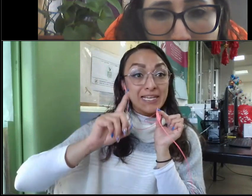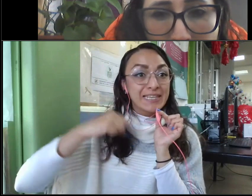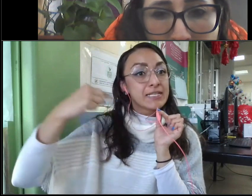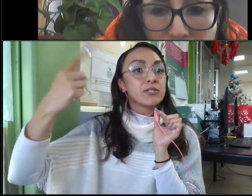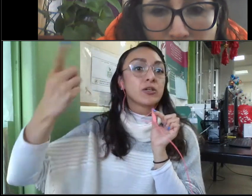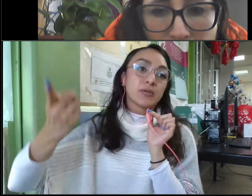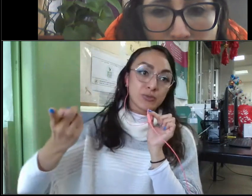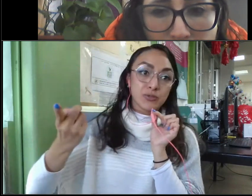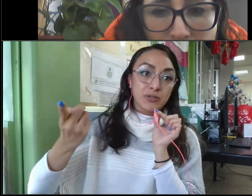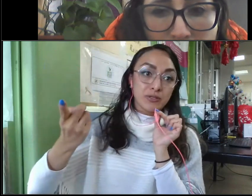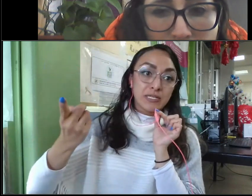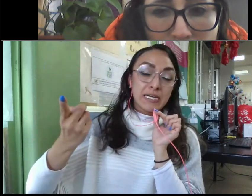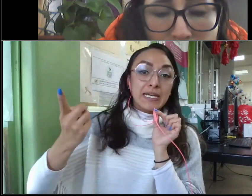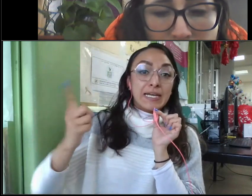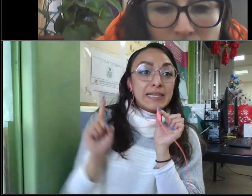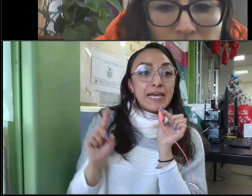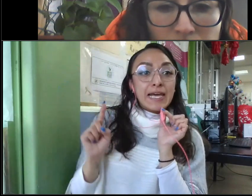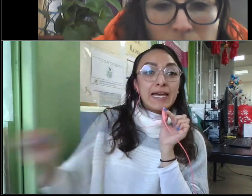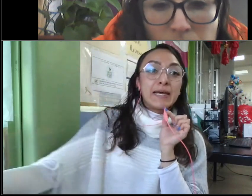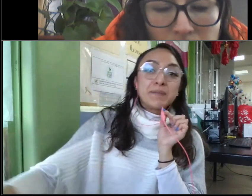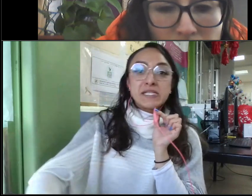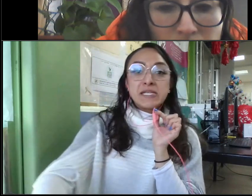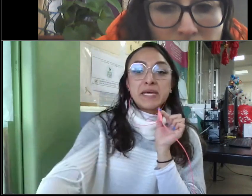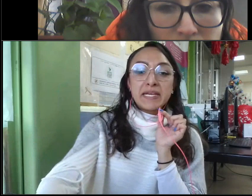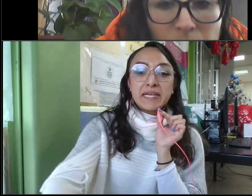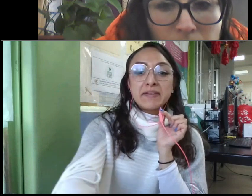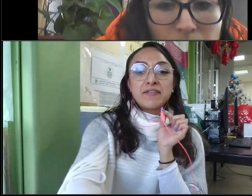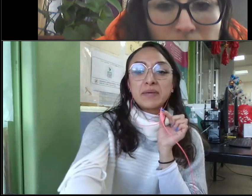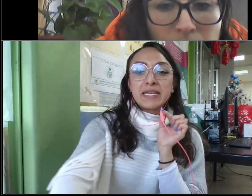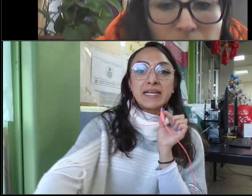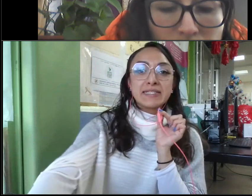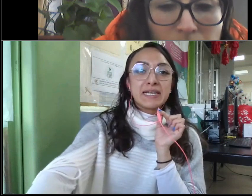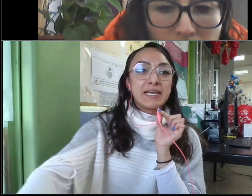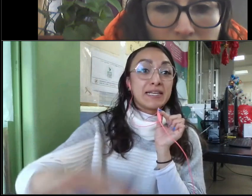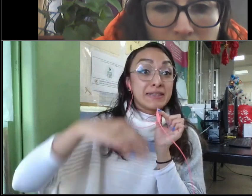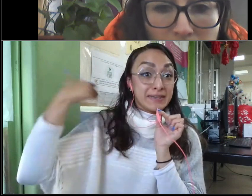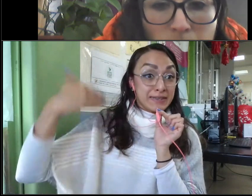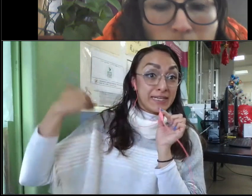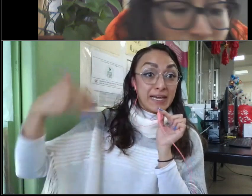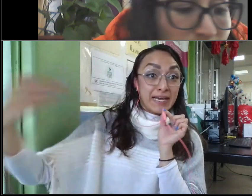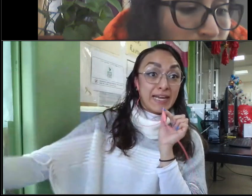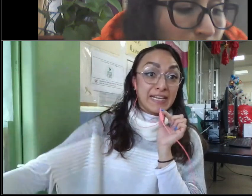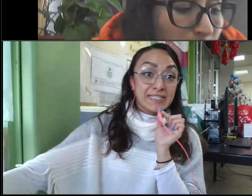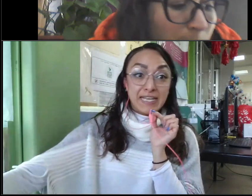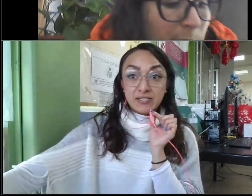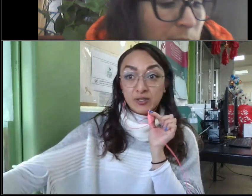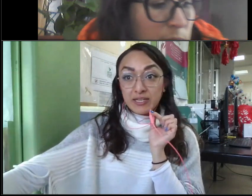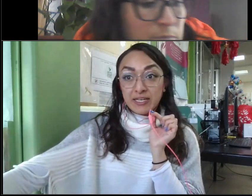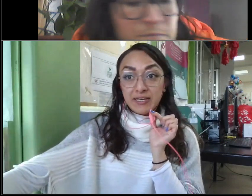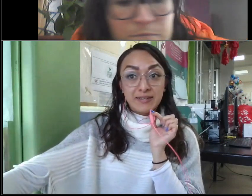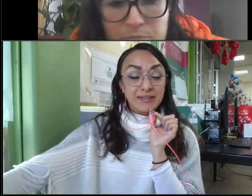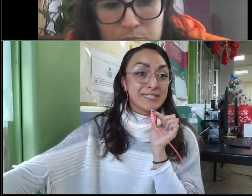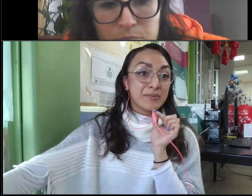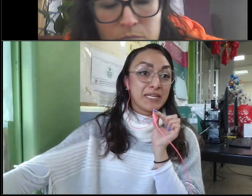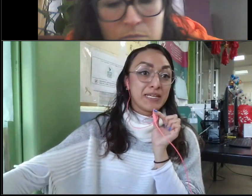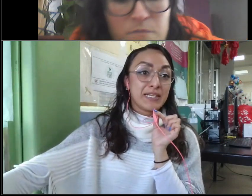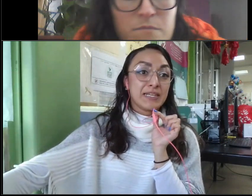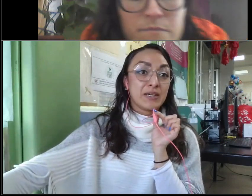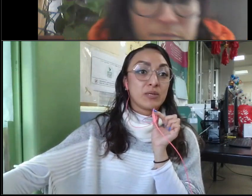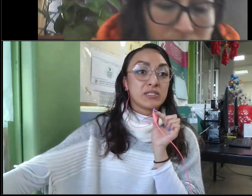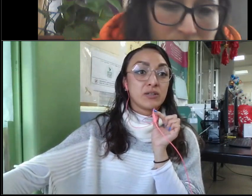Depende de qué tan sordo es un sordo, de si viene de familias de herencia sorda,